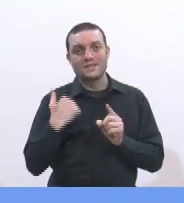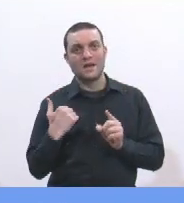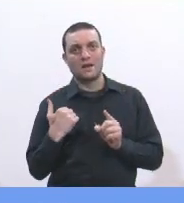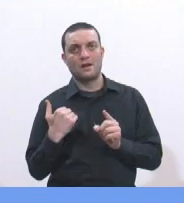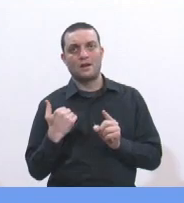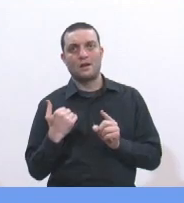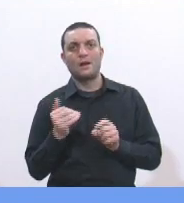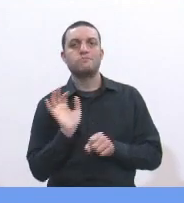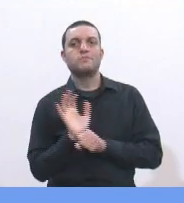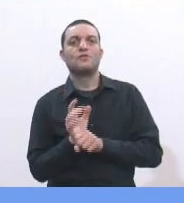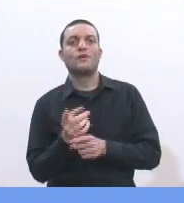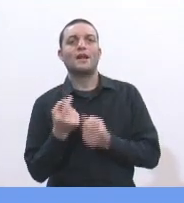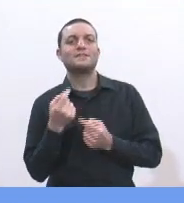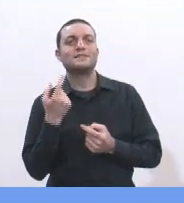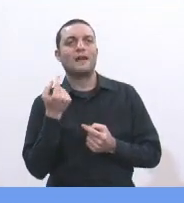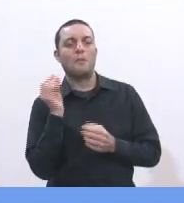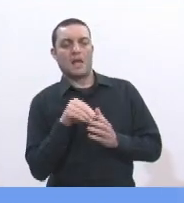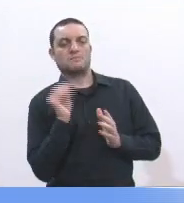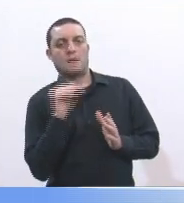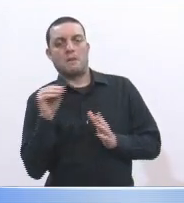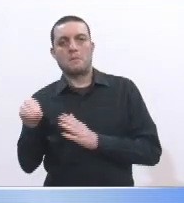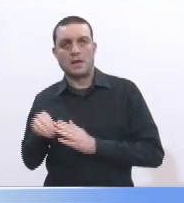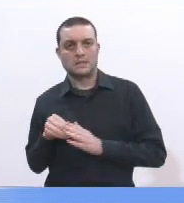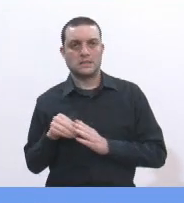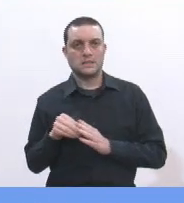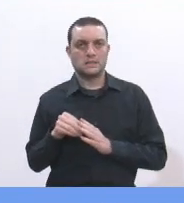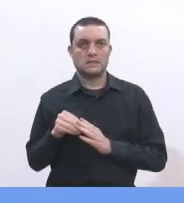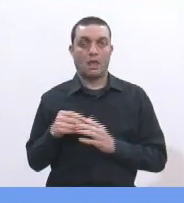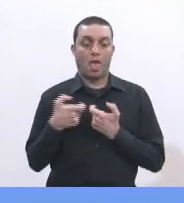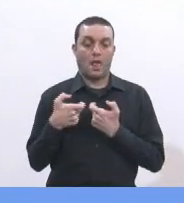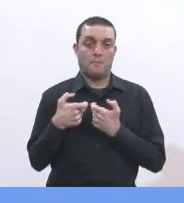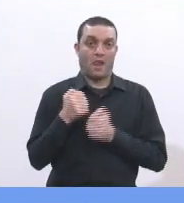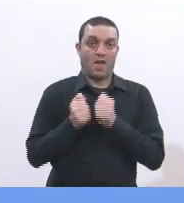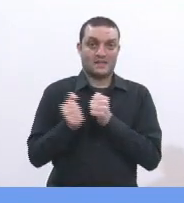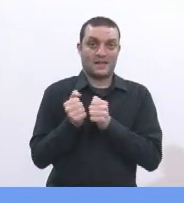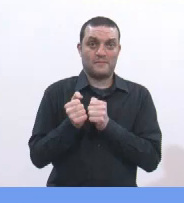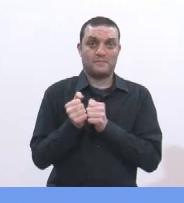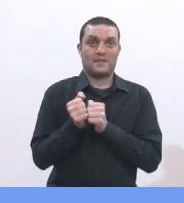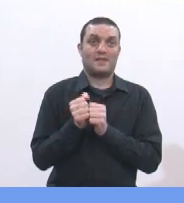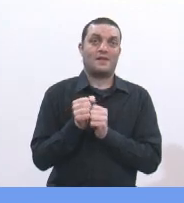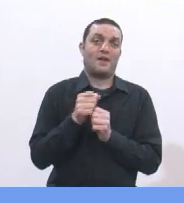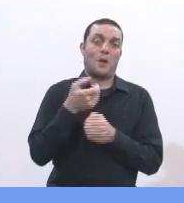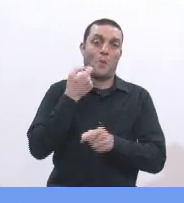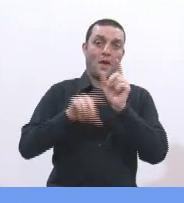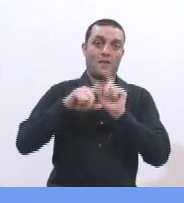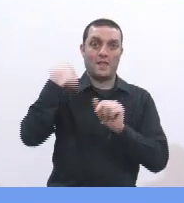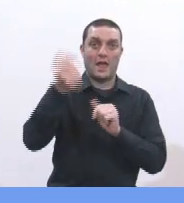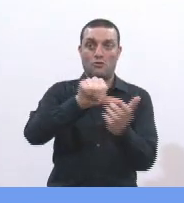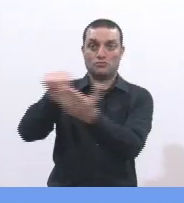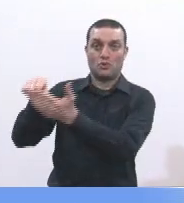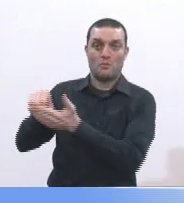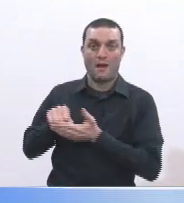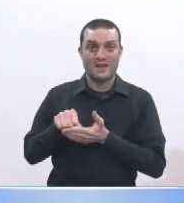traigan las divisas que son temporales lo que sirve en estos casos siempre son medidas que no tengan